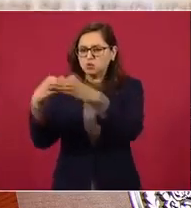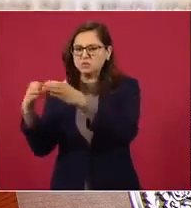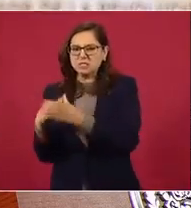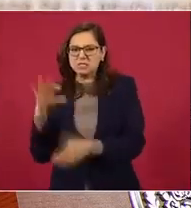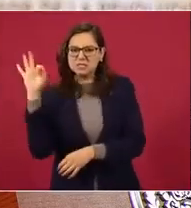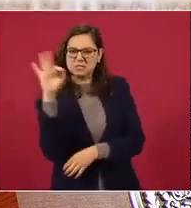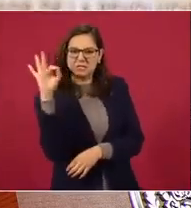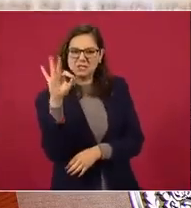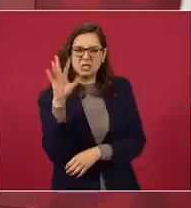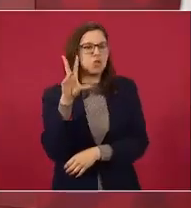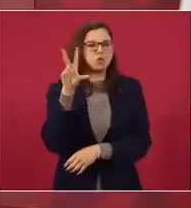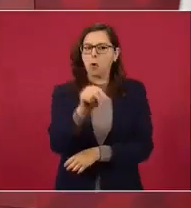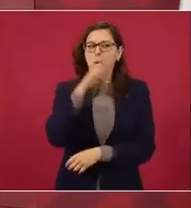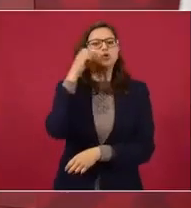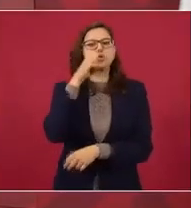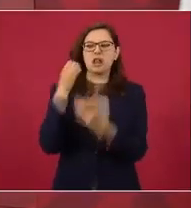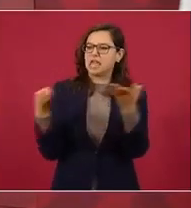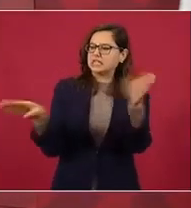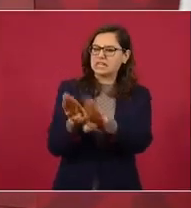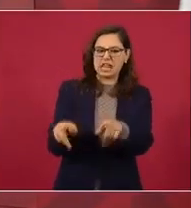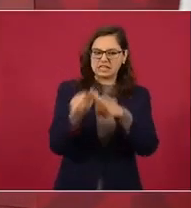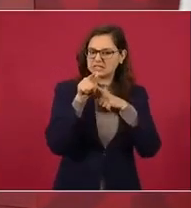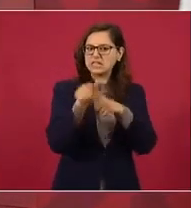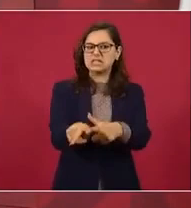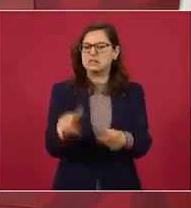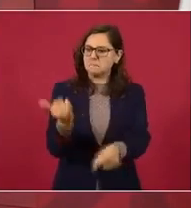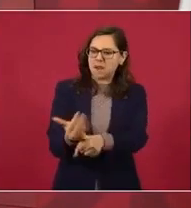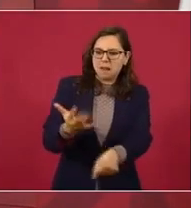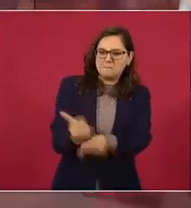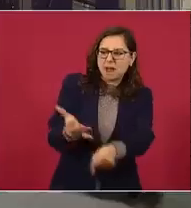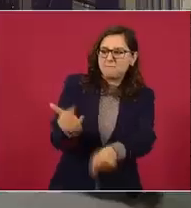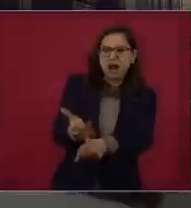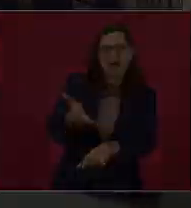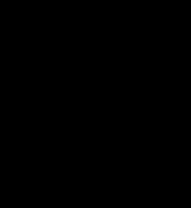¿no? Para que no se reiniciaran las clases.